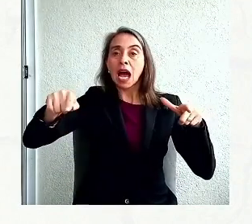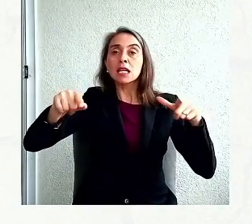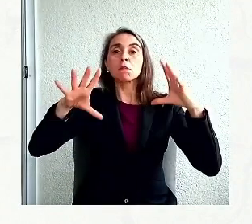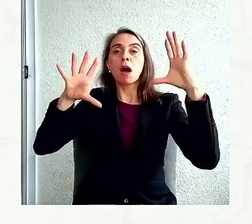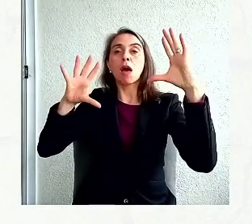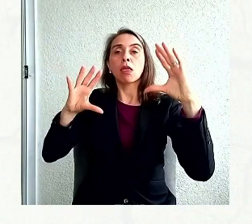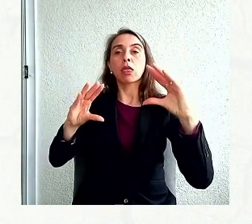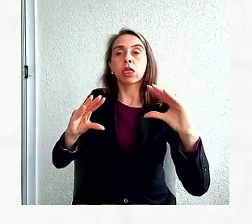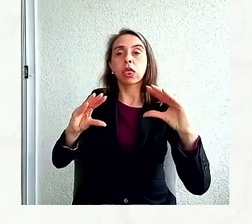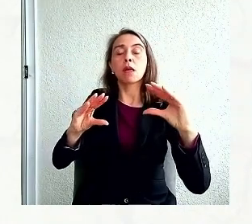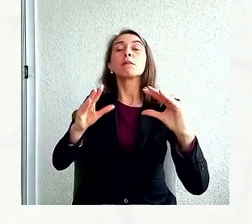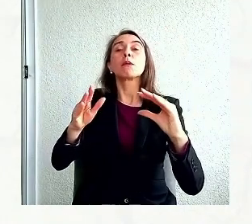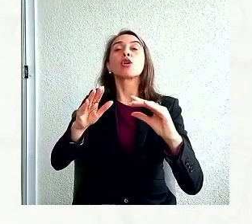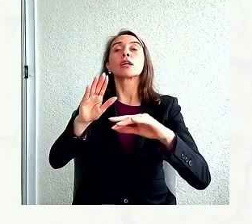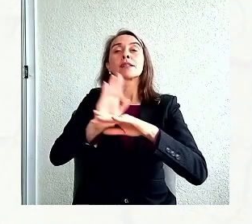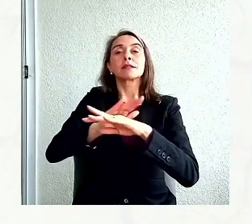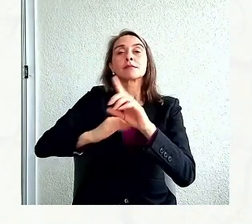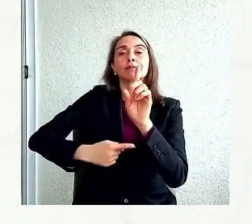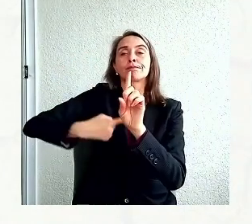Los